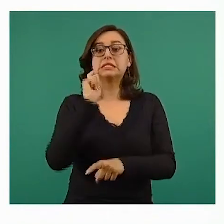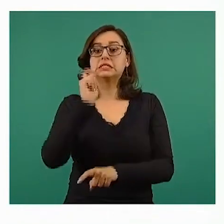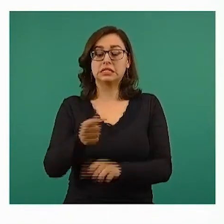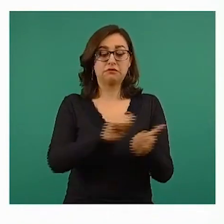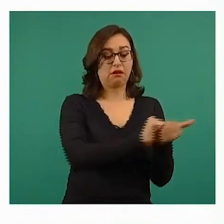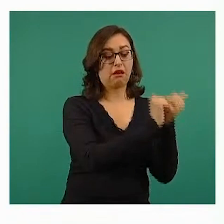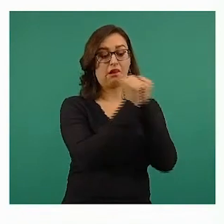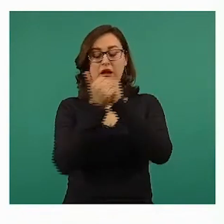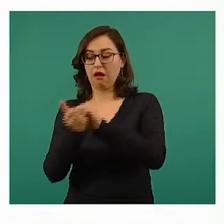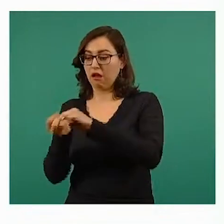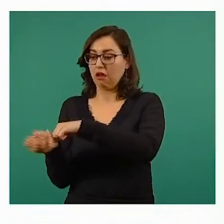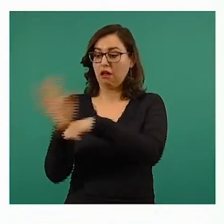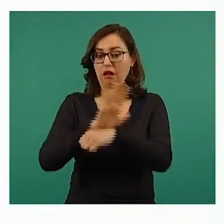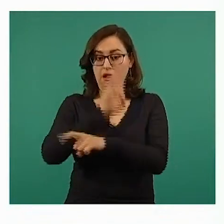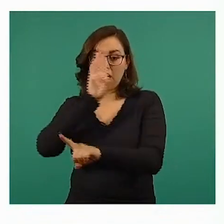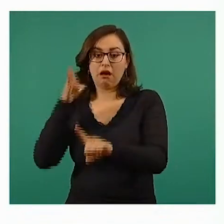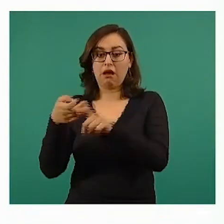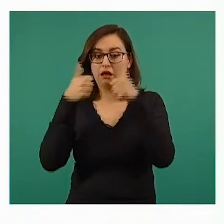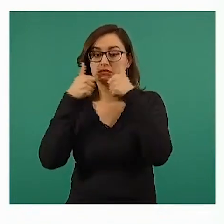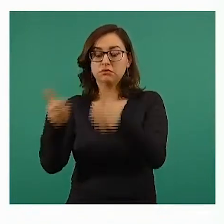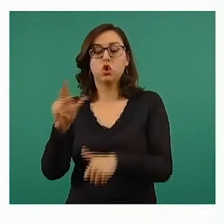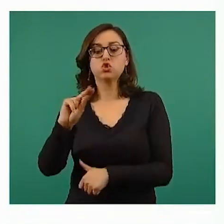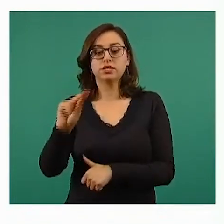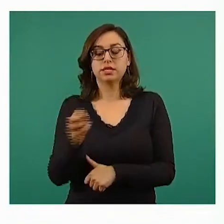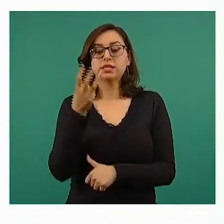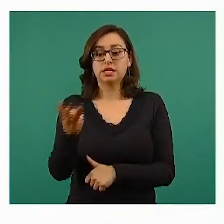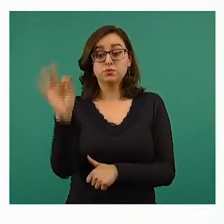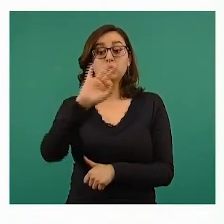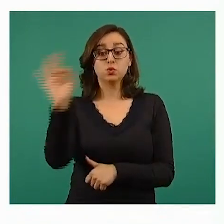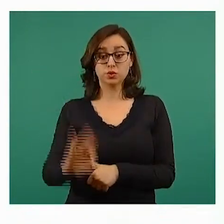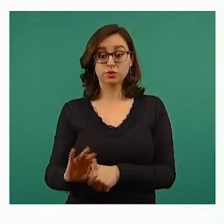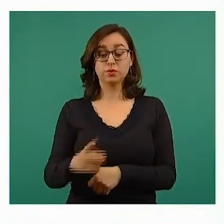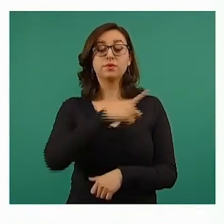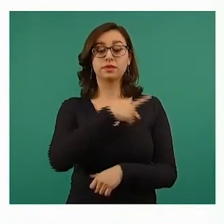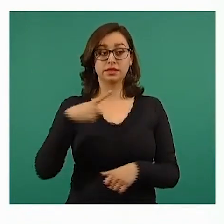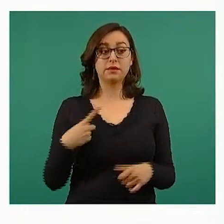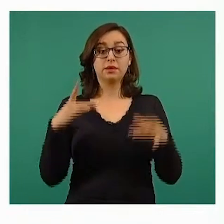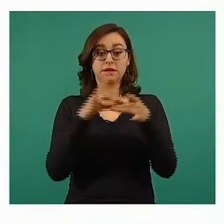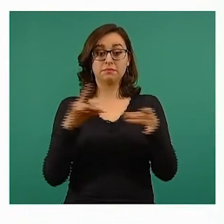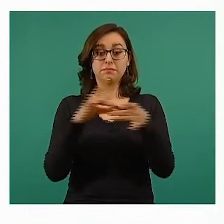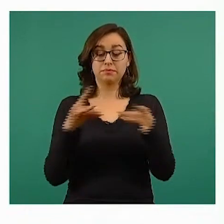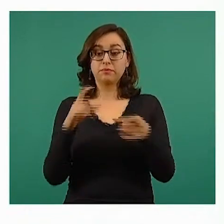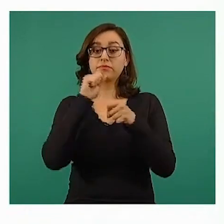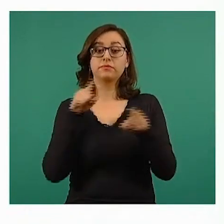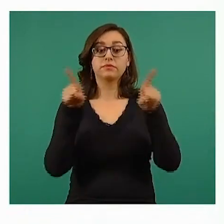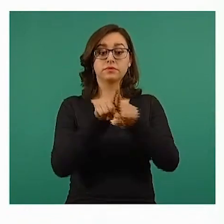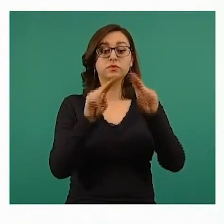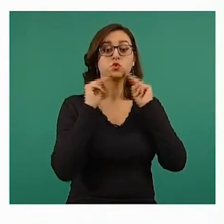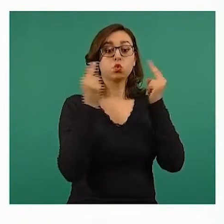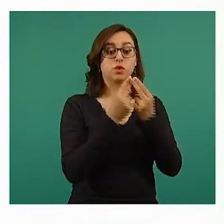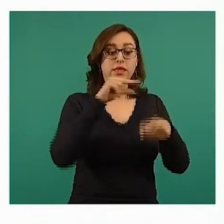83% en las unidades médicas de segundo y tercer nivel de atención. Vale la pena destacar que en las unidades de medicina familiar se conservó siempre